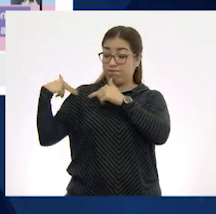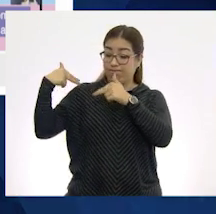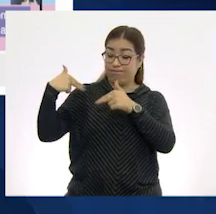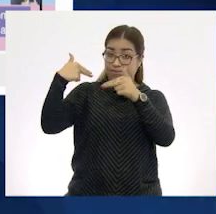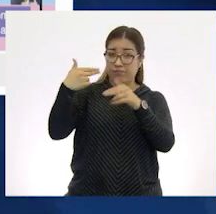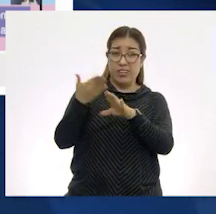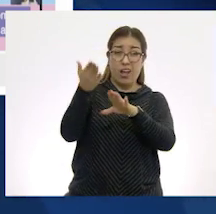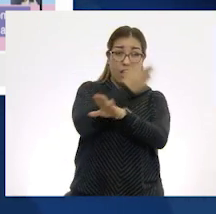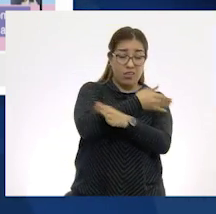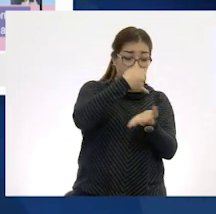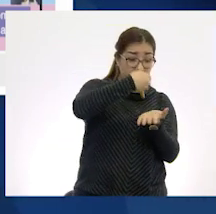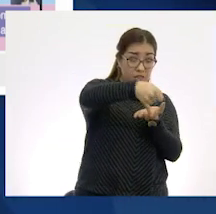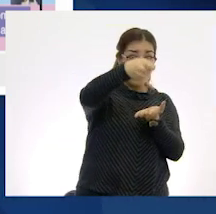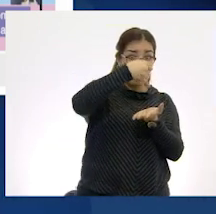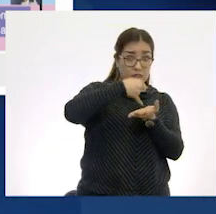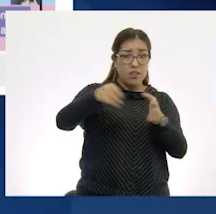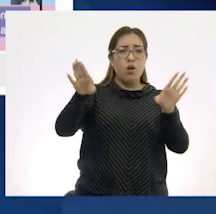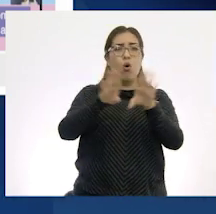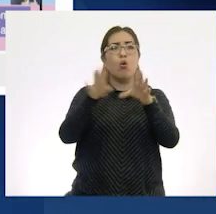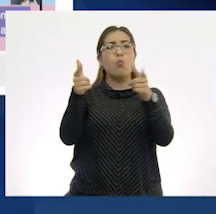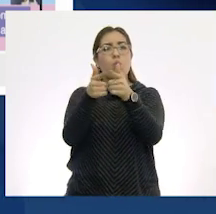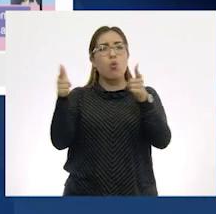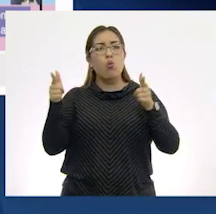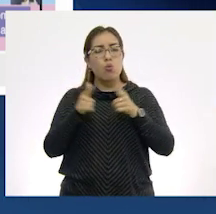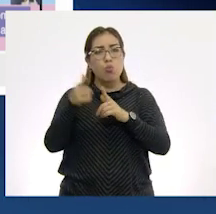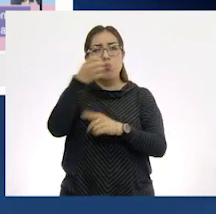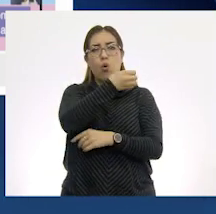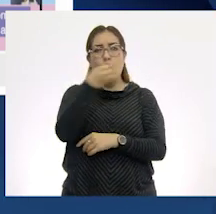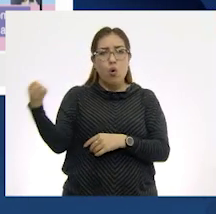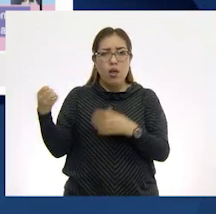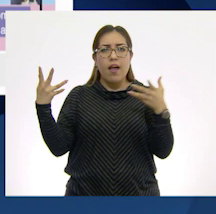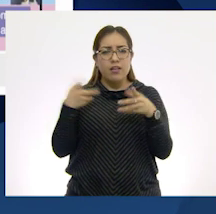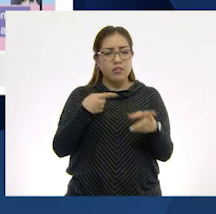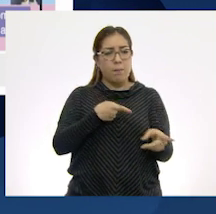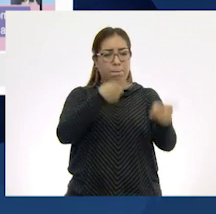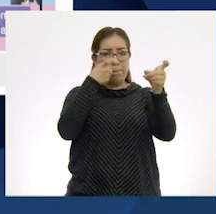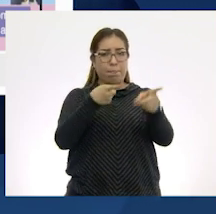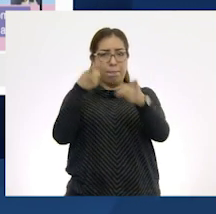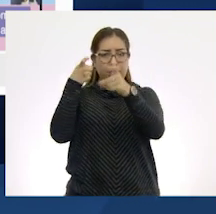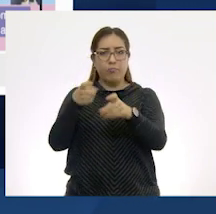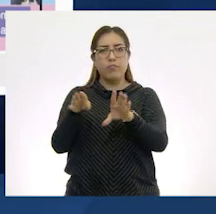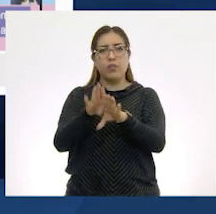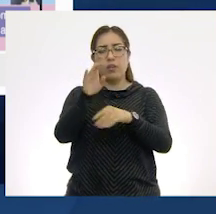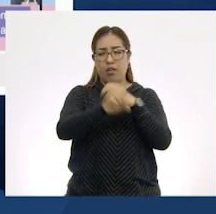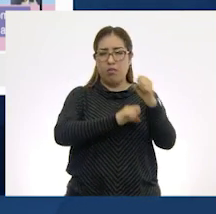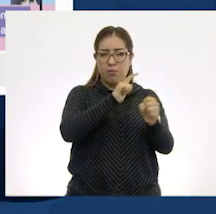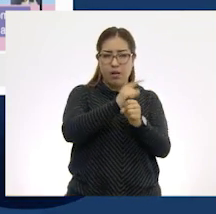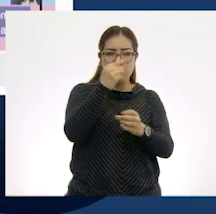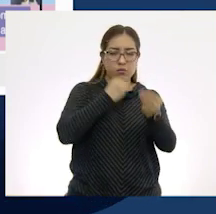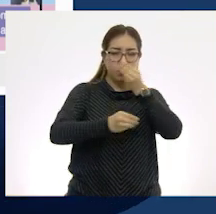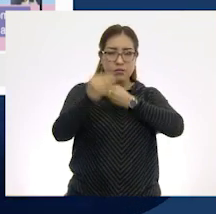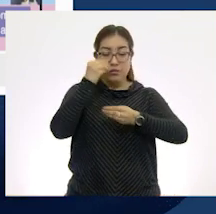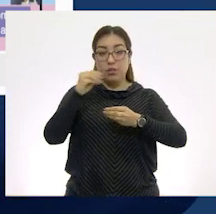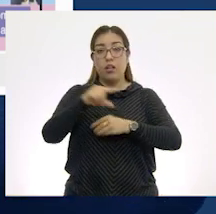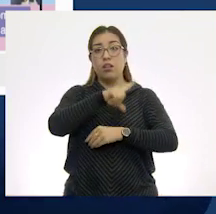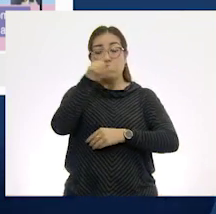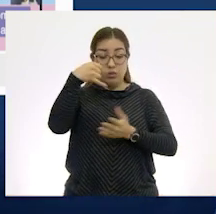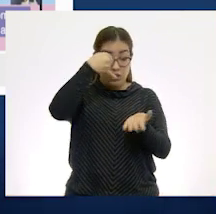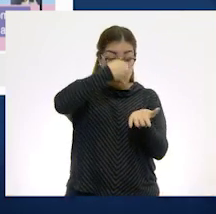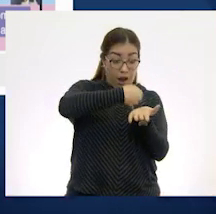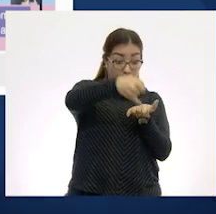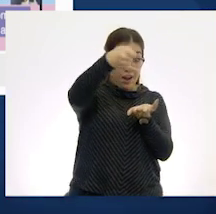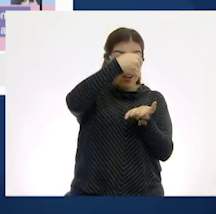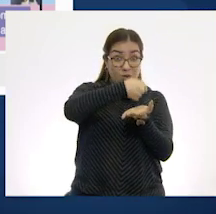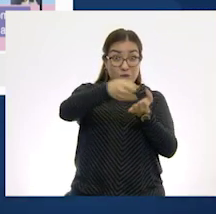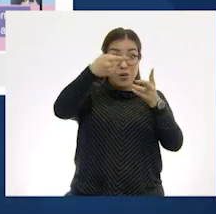se organizaban en clanes que practicaban la caza y la recolección. Una vez que la agricultura surgió y empezó